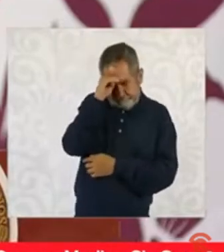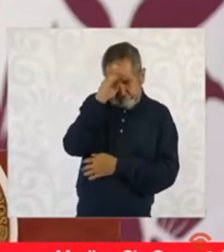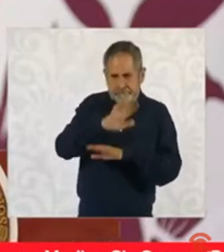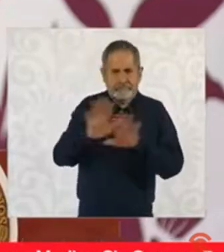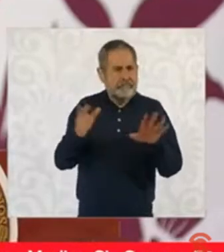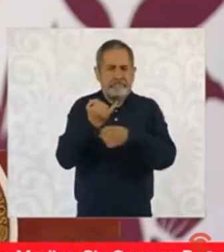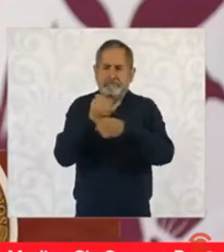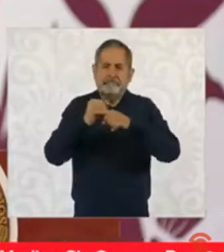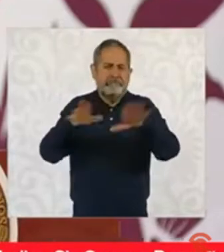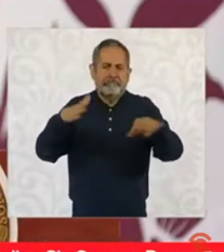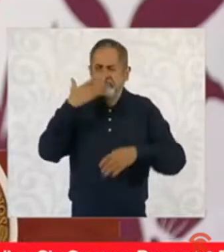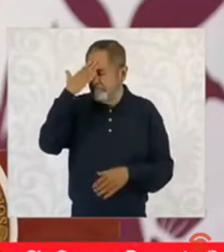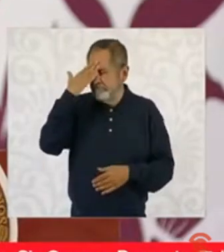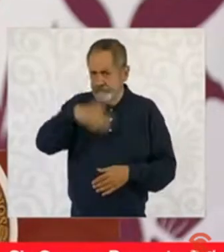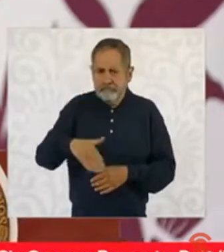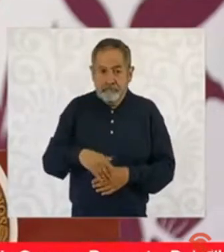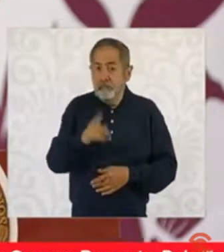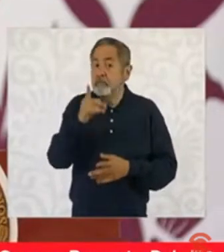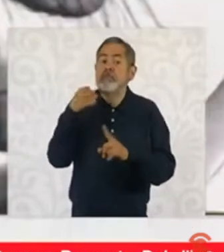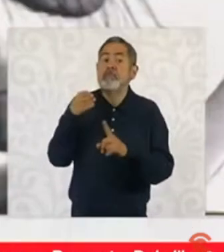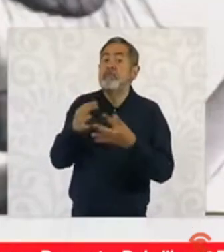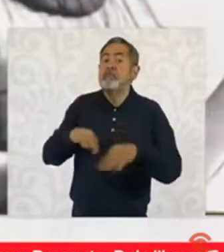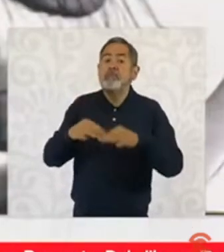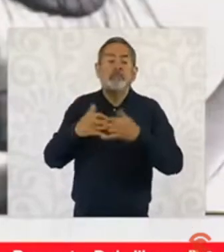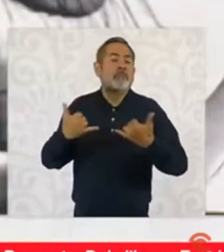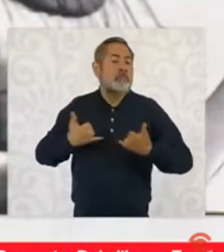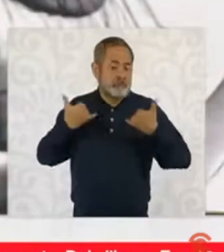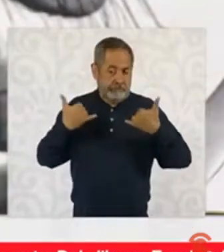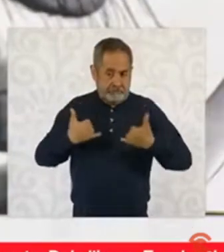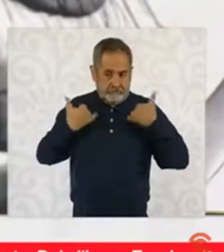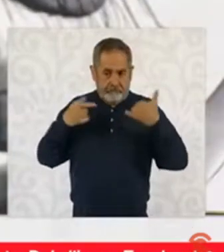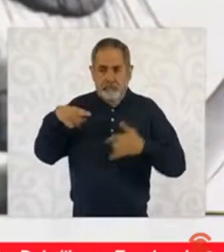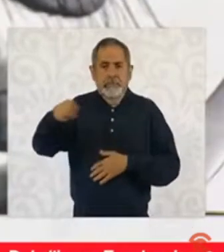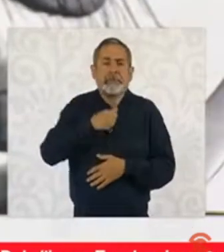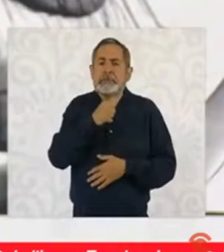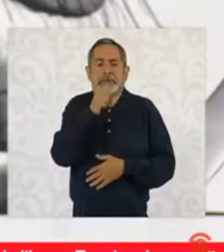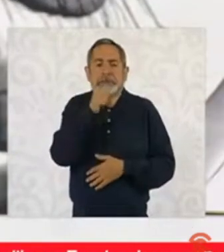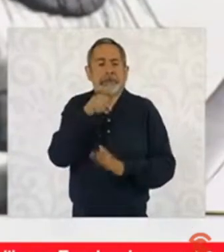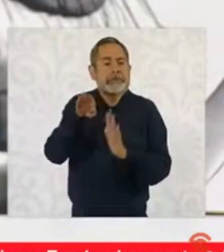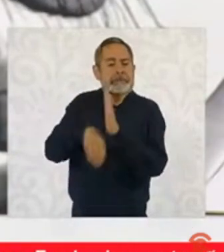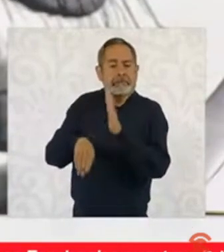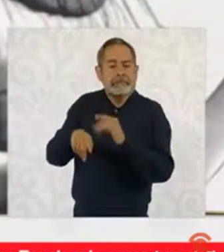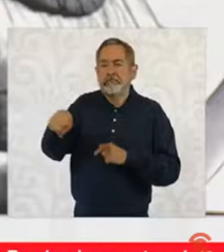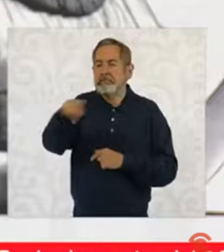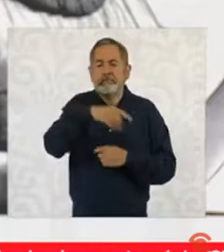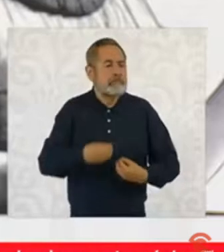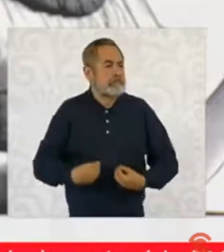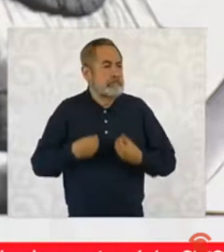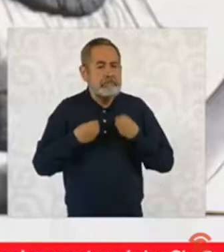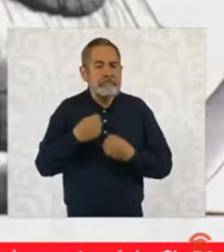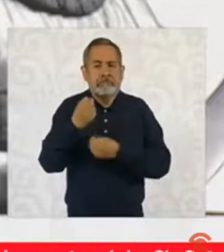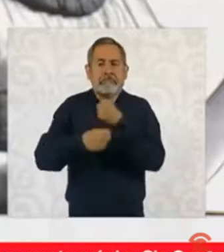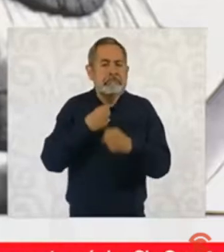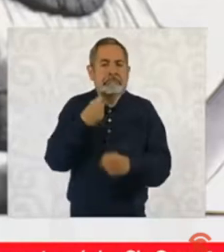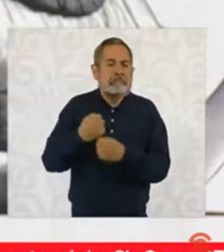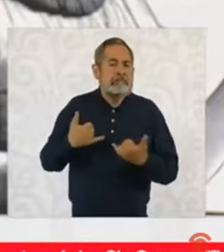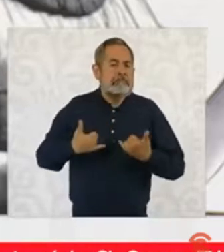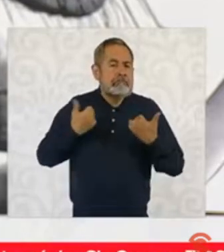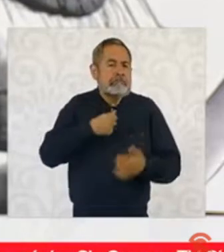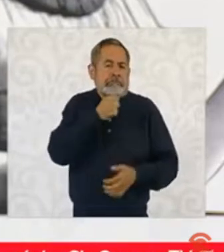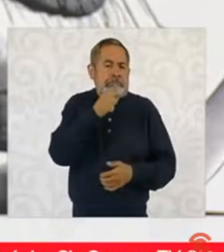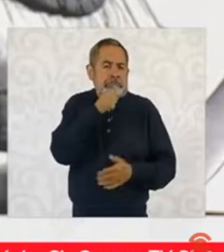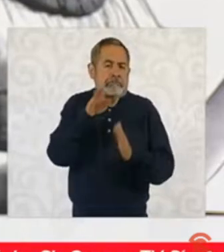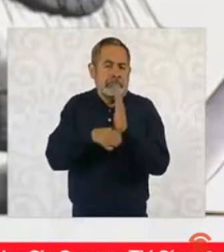información suficiente, sobre todo los jóvenes que no vivieron aquellas épocas. Nosotros ya pasamos